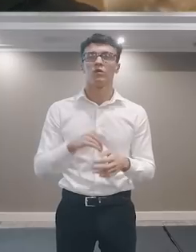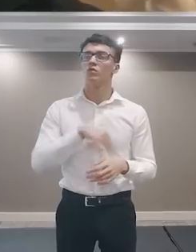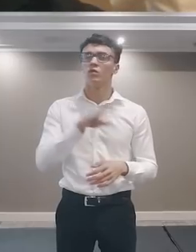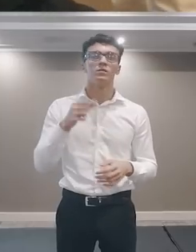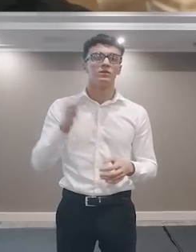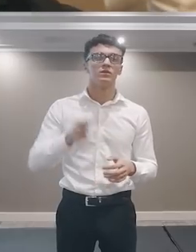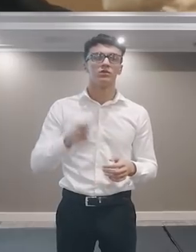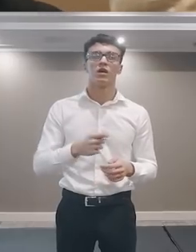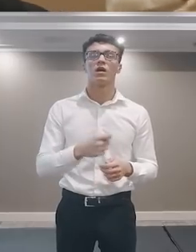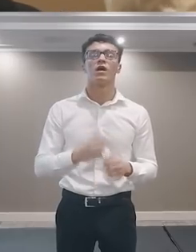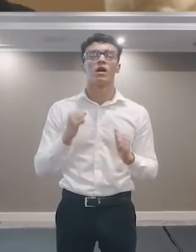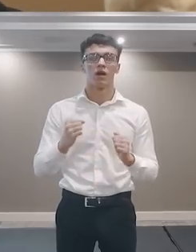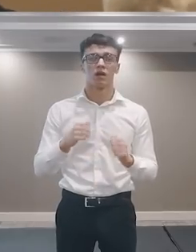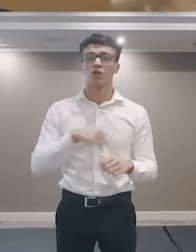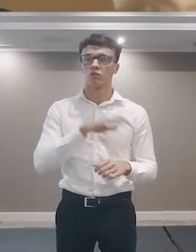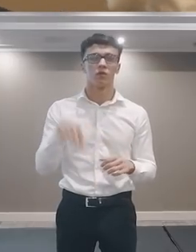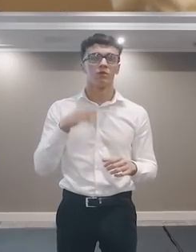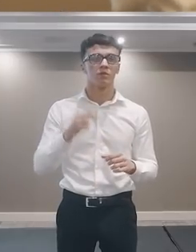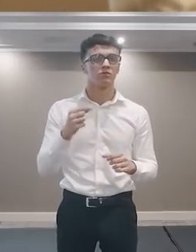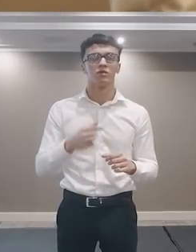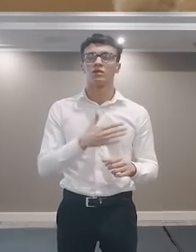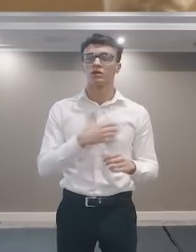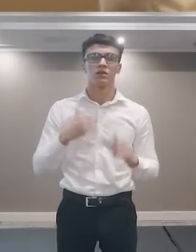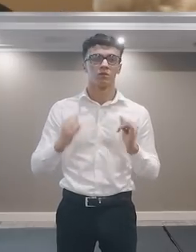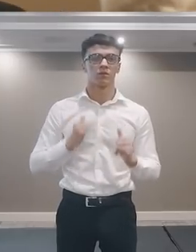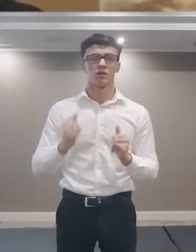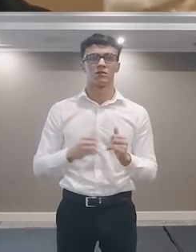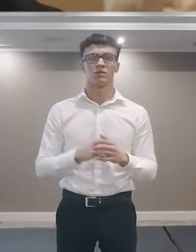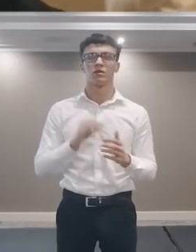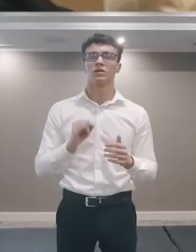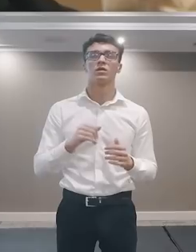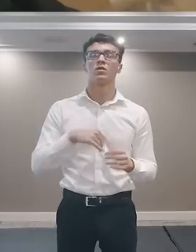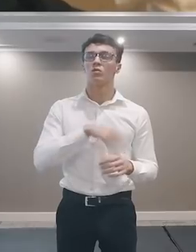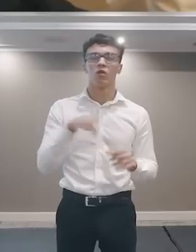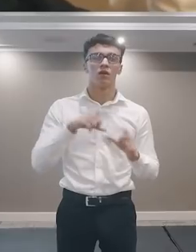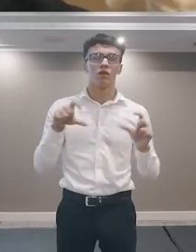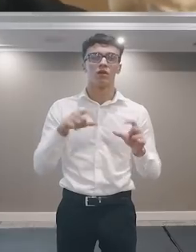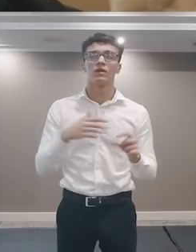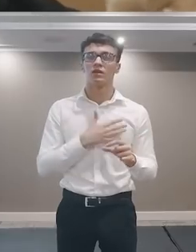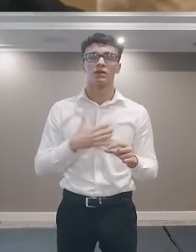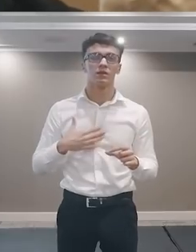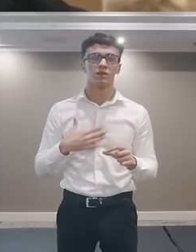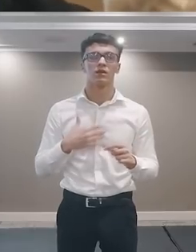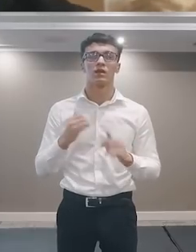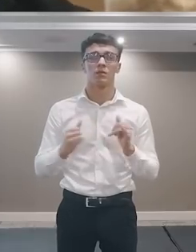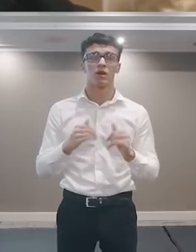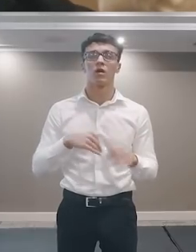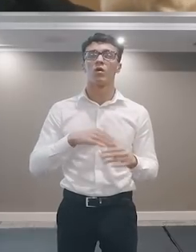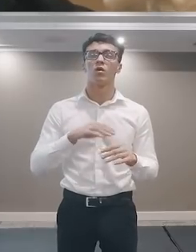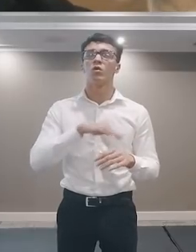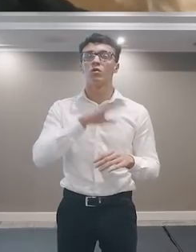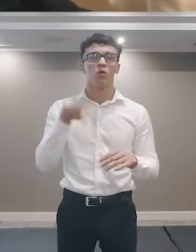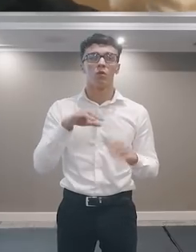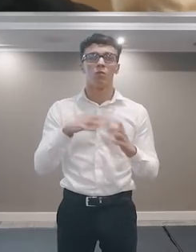un negocio en el que todo el mundo quiere viajar el negocio que es va a permitir tener desde el primer día el estilo de vida más vacaciones